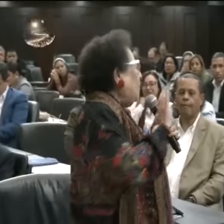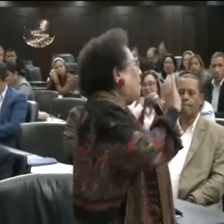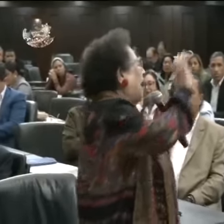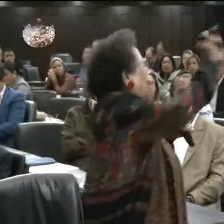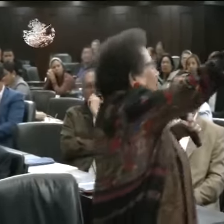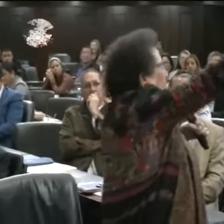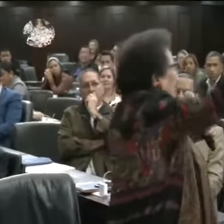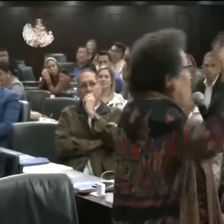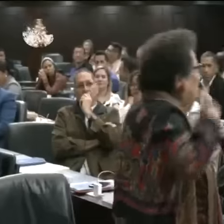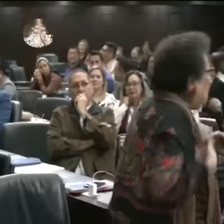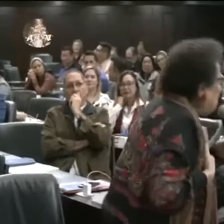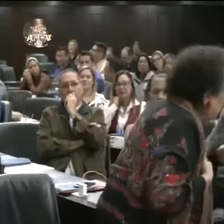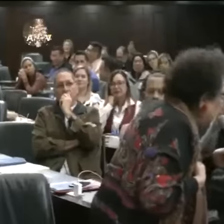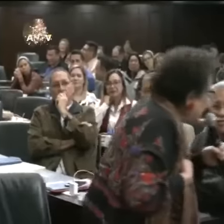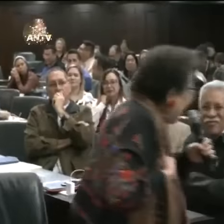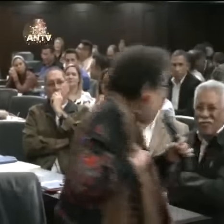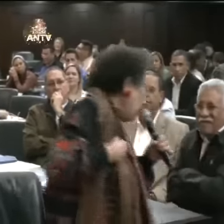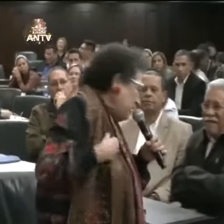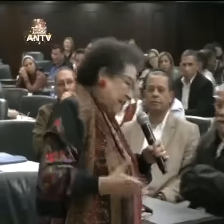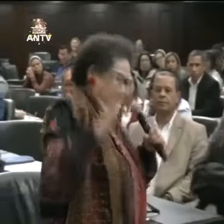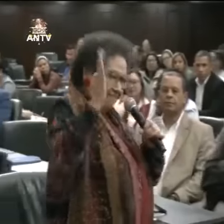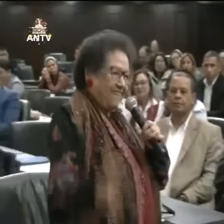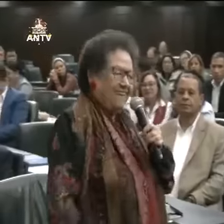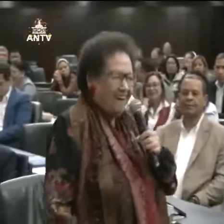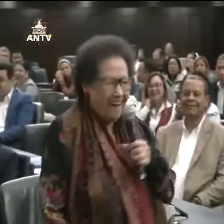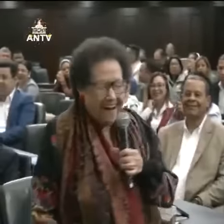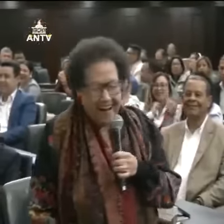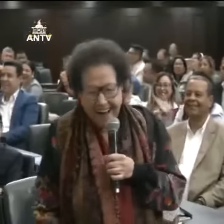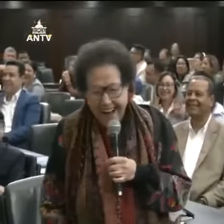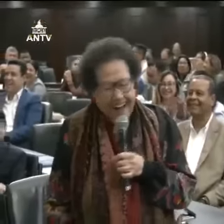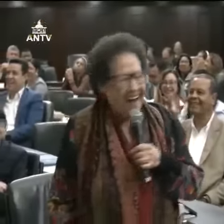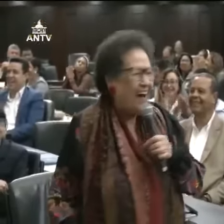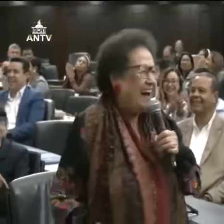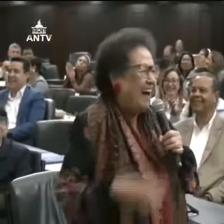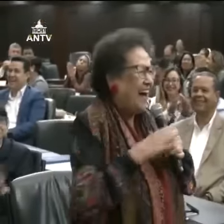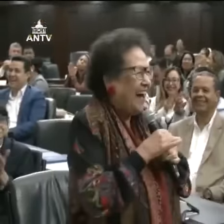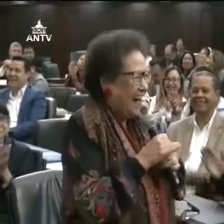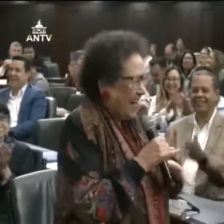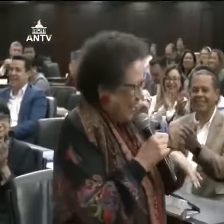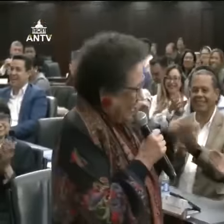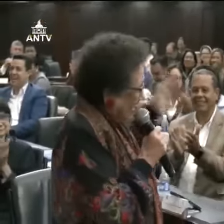Chávez, digo, ahora ellas me envidian a mí.